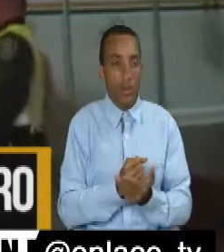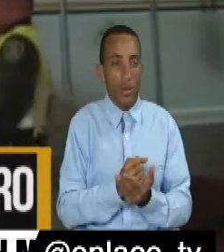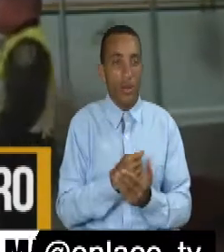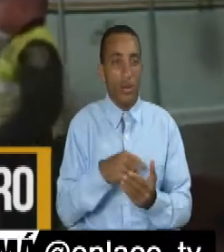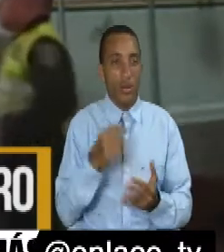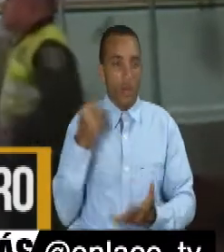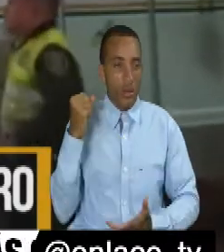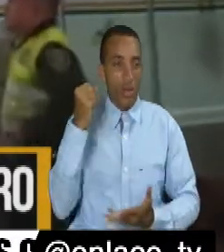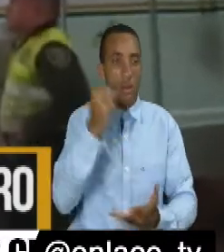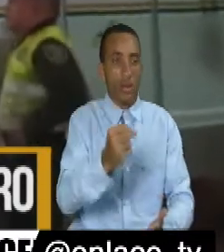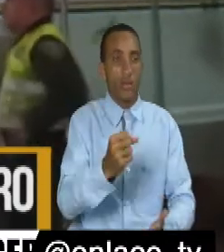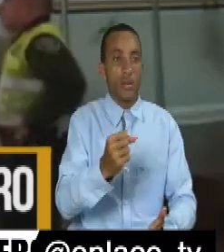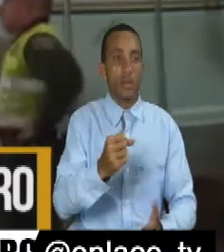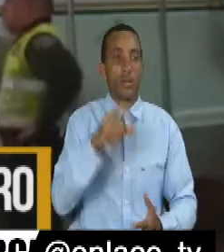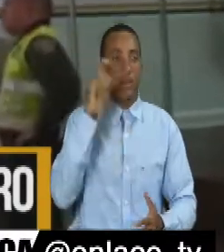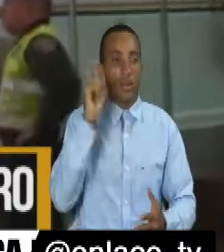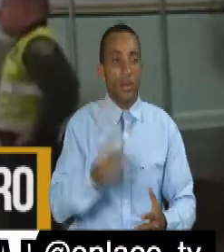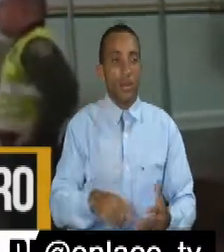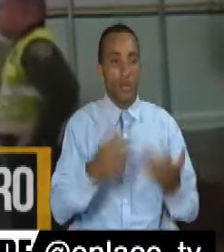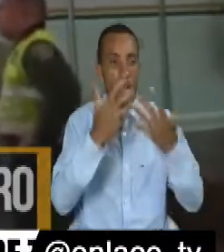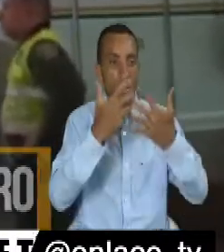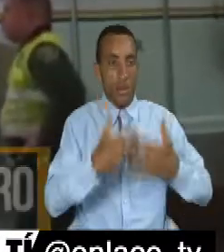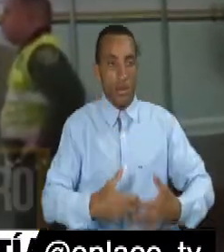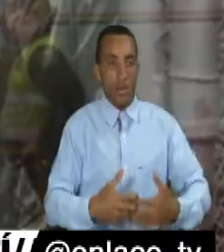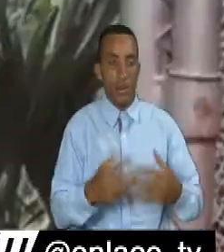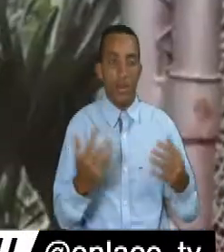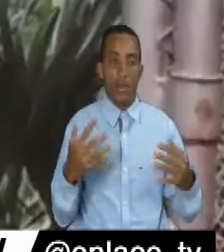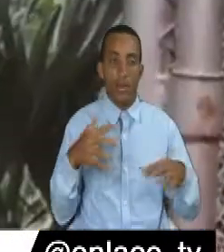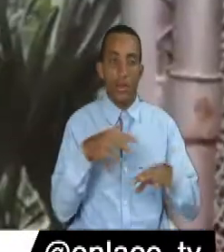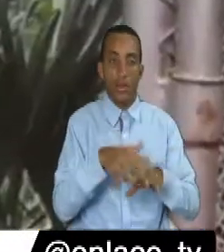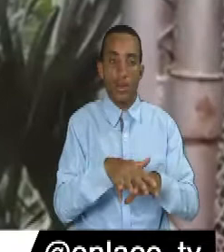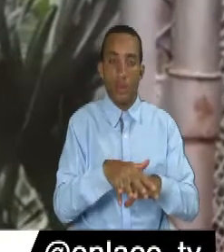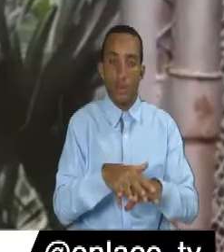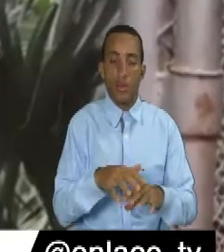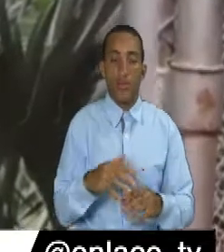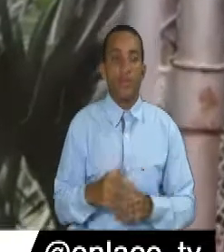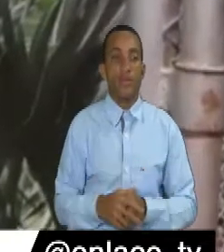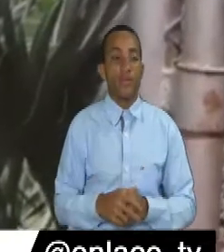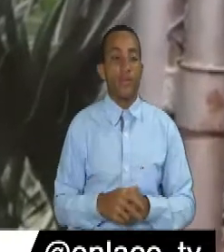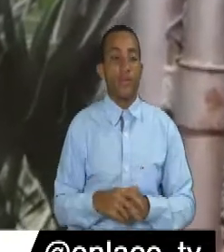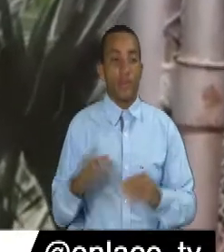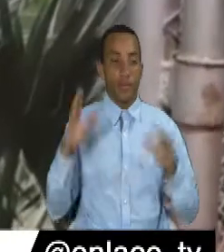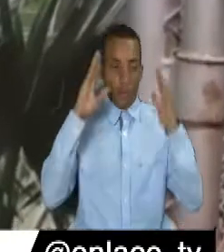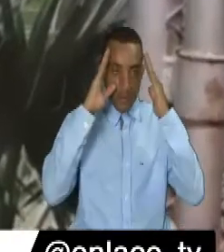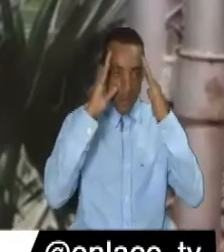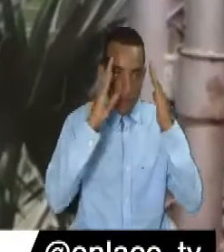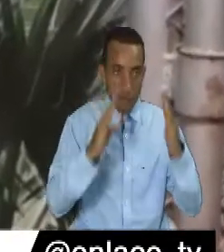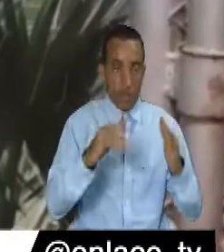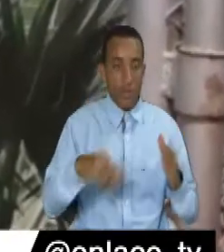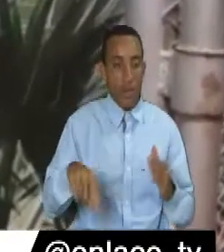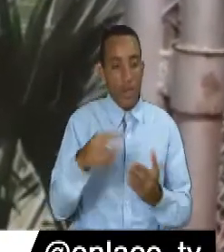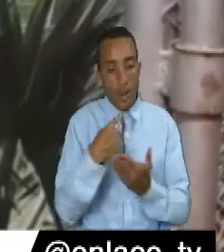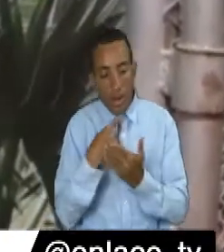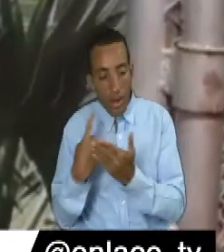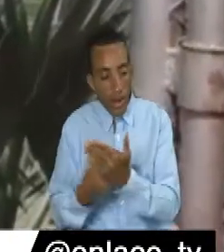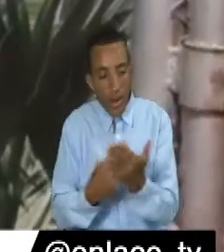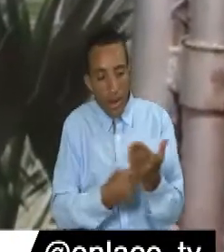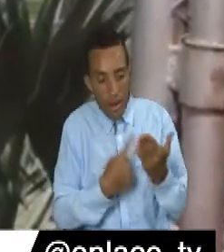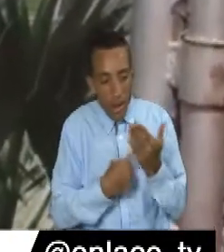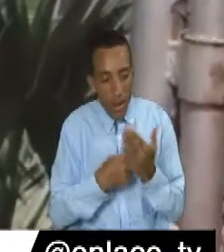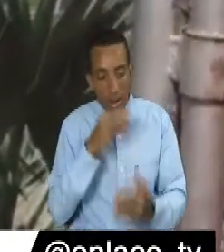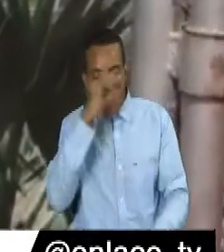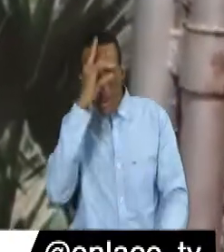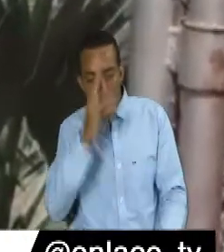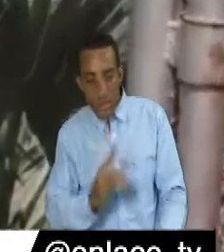inversión, sabiendo que esto es una empresa de economía mixta como es Ecopetrol. Muy atentos estaremos entonces a las conclusiones de esta sesión informal de la